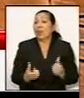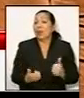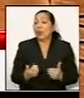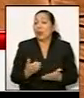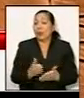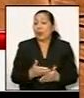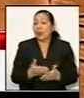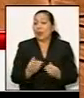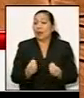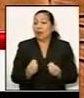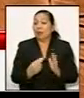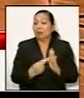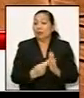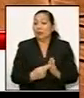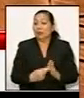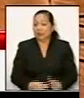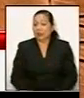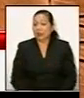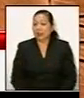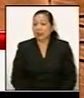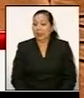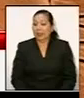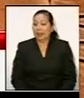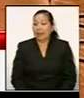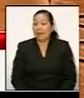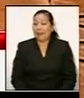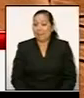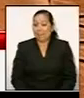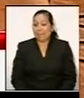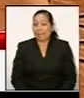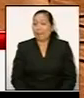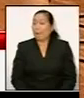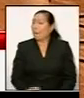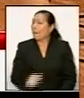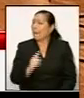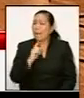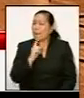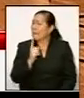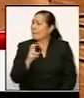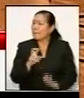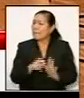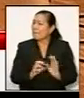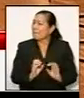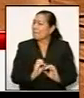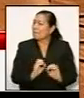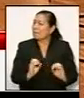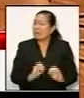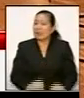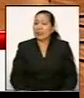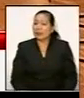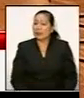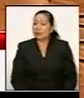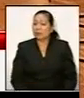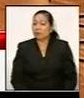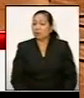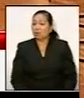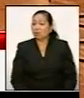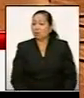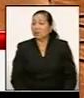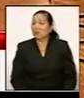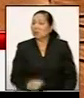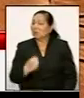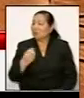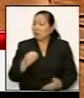éste ha participado como representante de los programas es decir éste no se